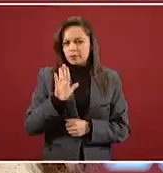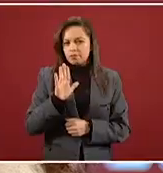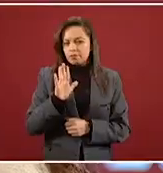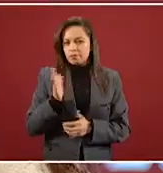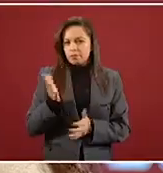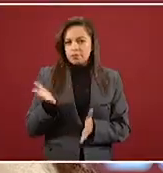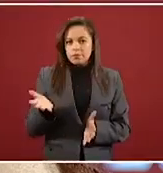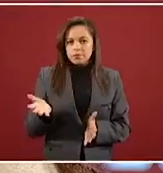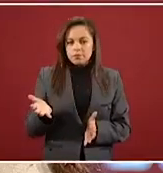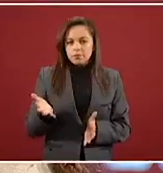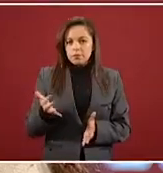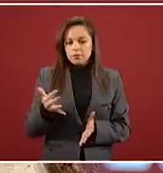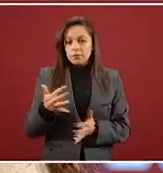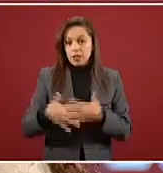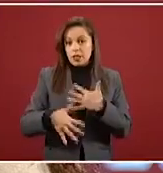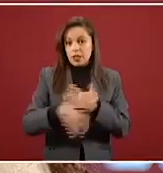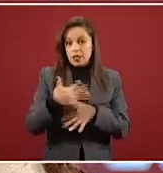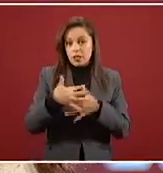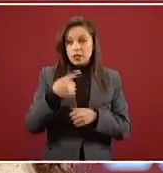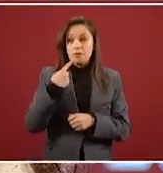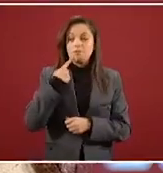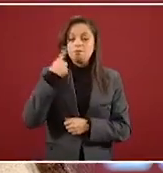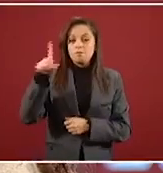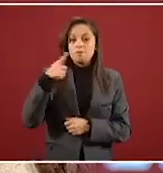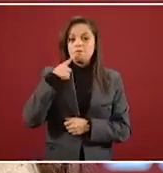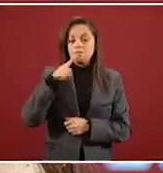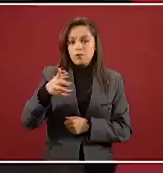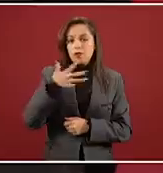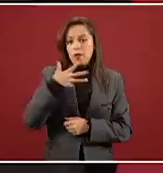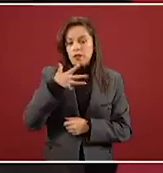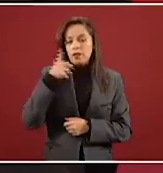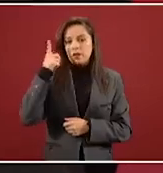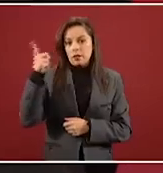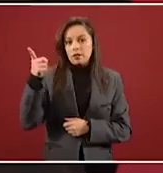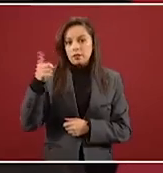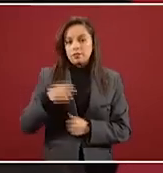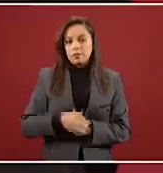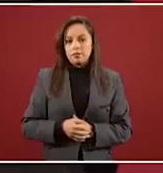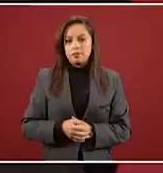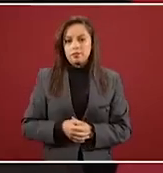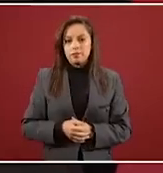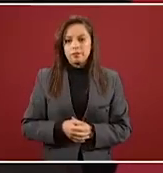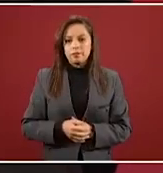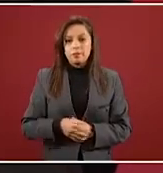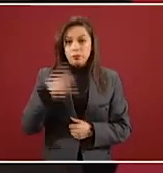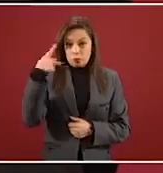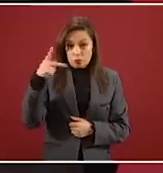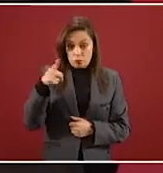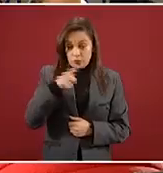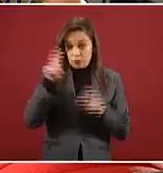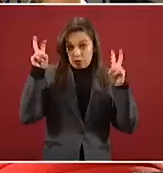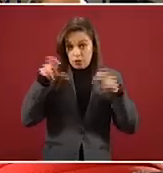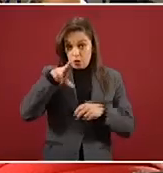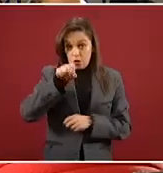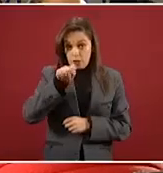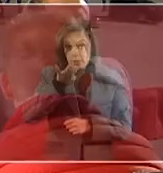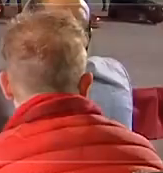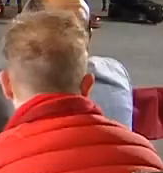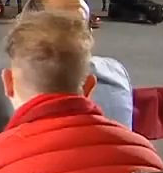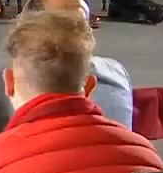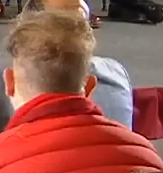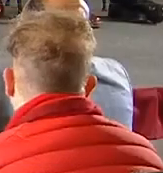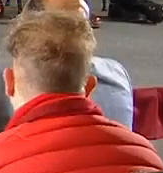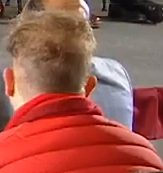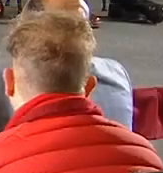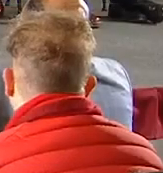15 demandas presentadas en la Junta, reserva de que pueda darle el dato, el dato pero concreto. Pero del gobierno